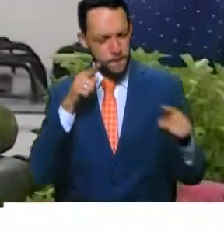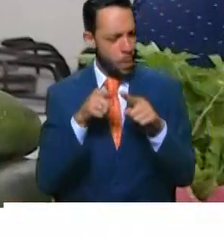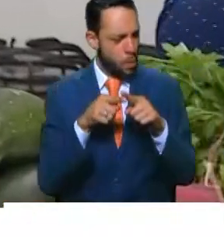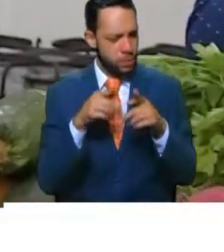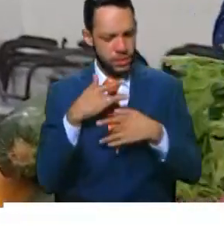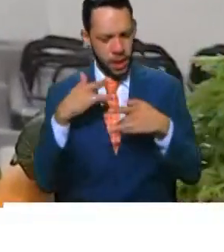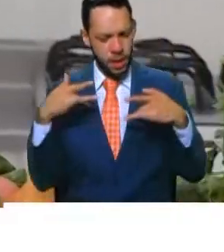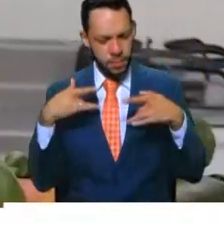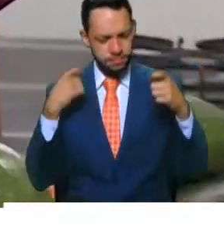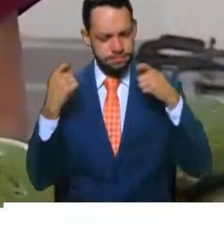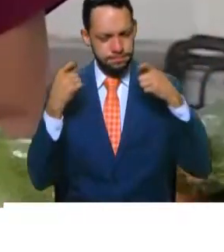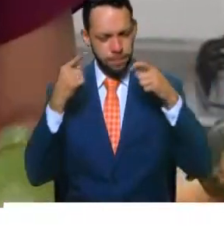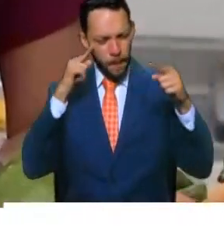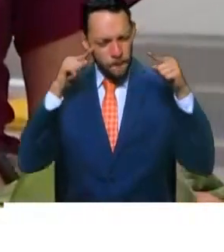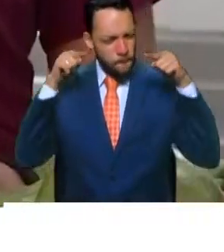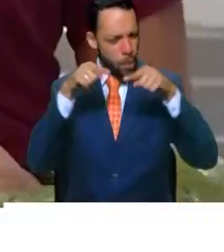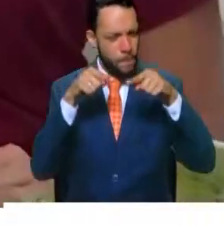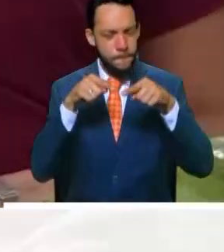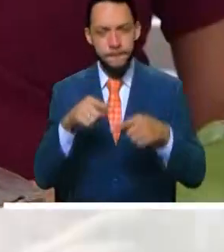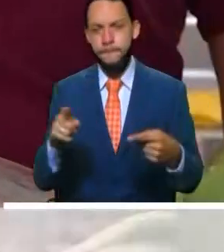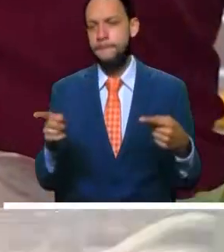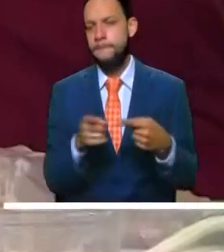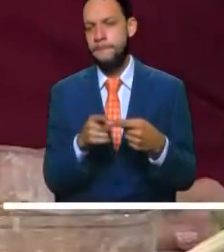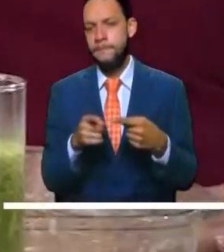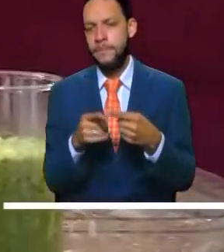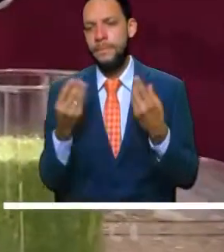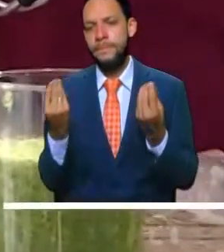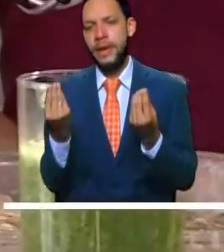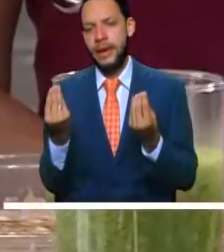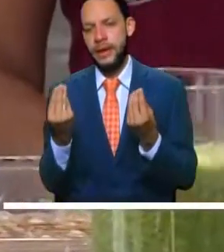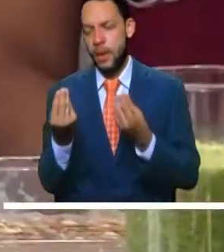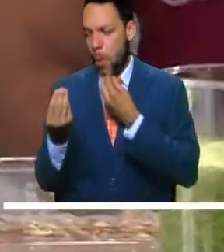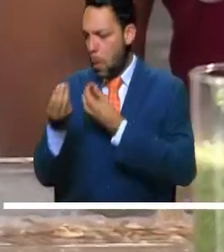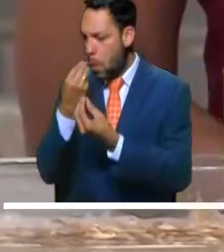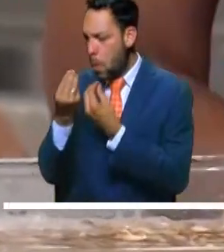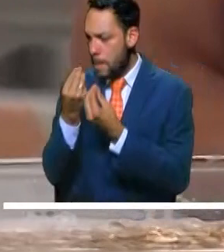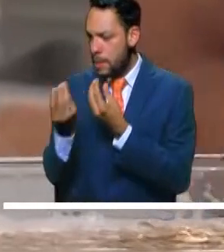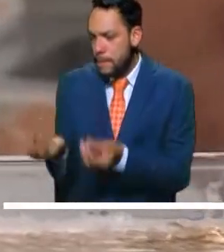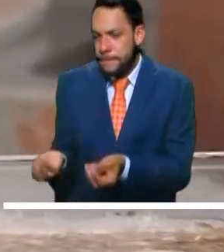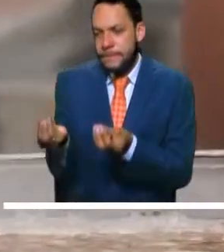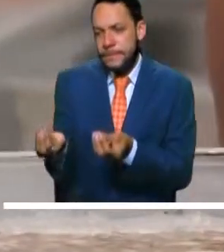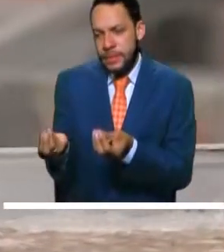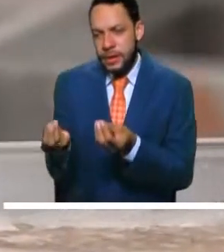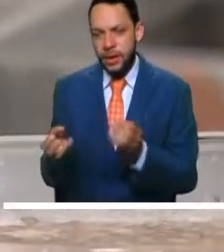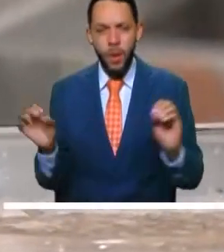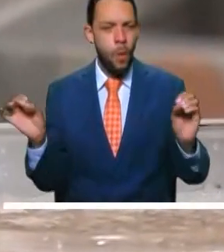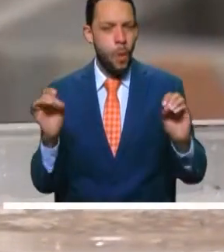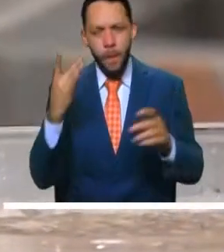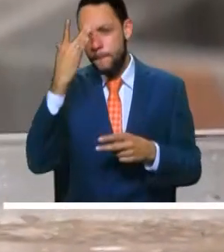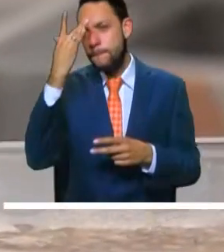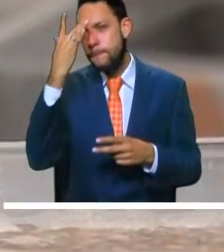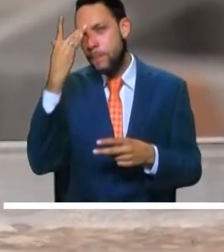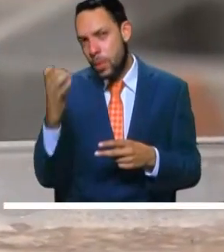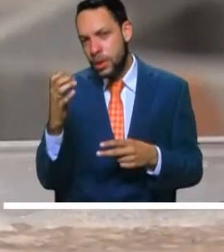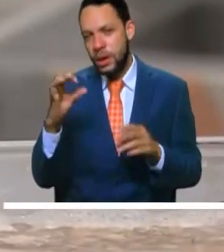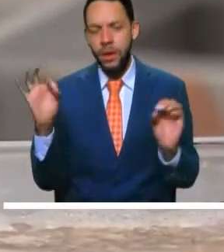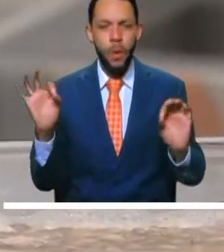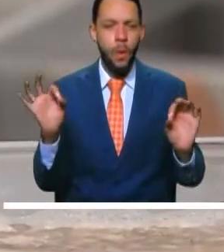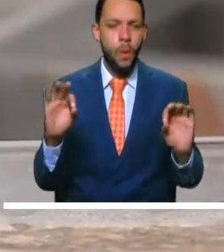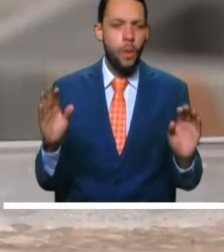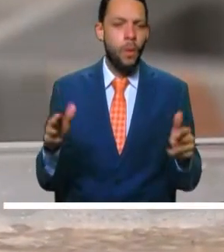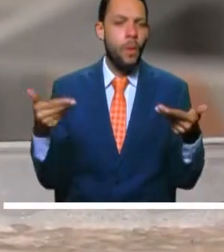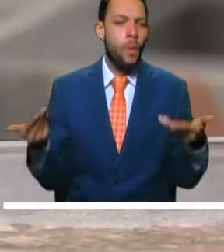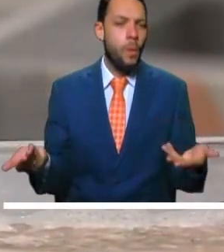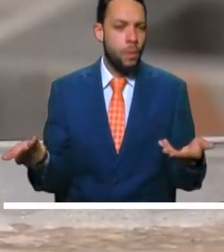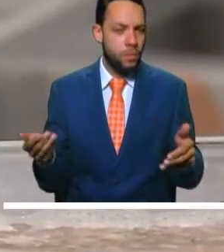objetivos. Una de las preguntas que les hago es, ¿para qué comemos? ¿Por qué comemos? ¿Cómo comemos? Cuando les